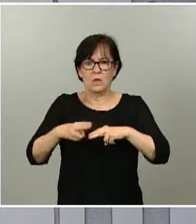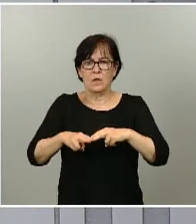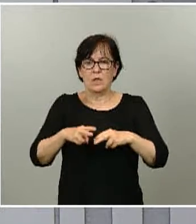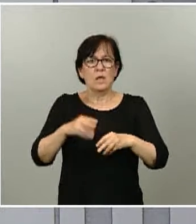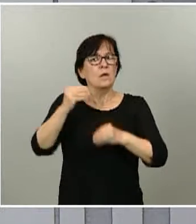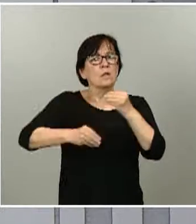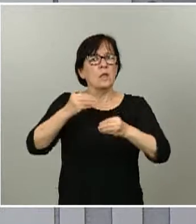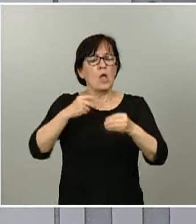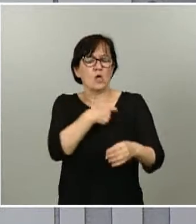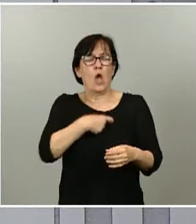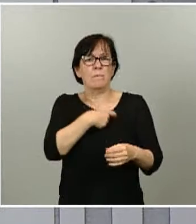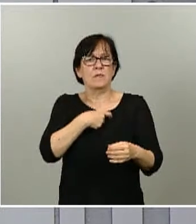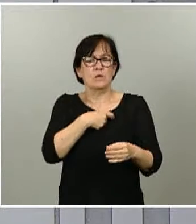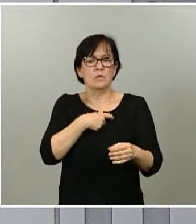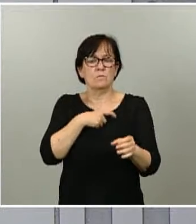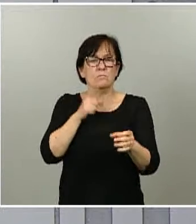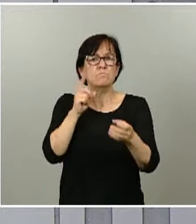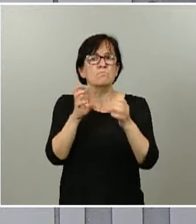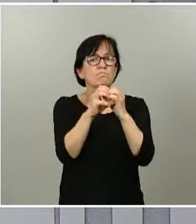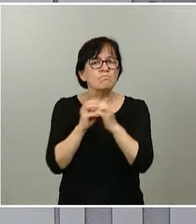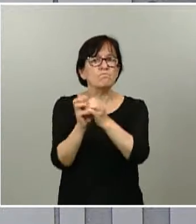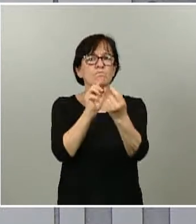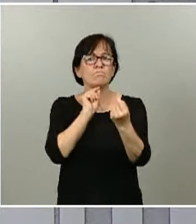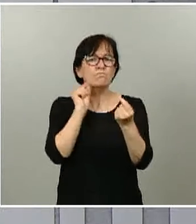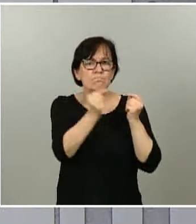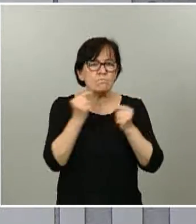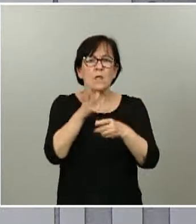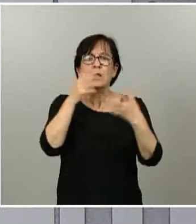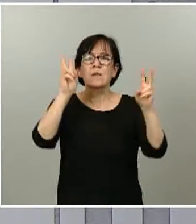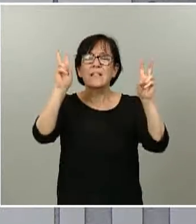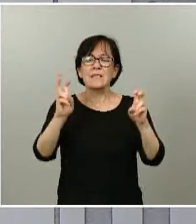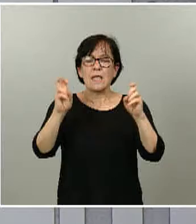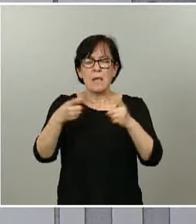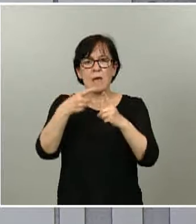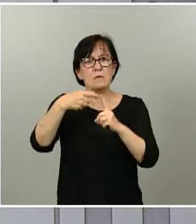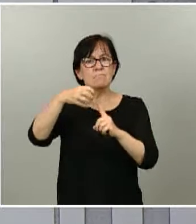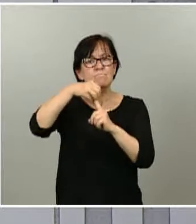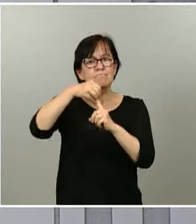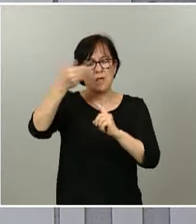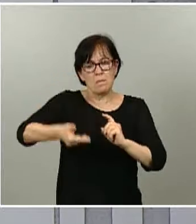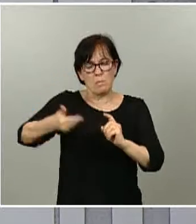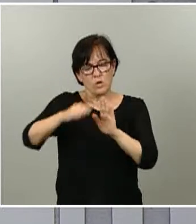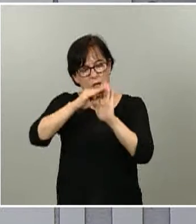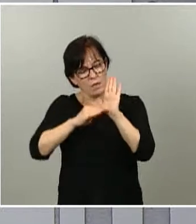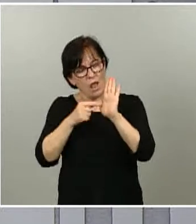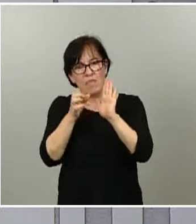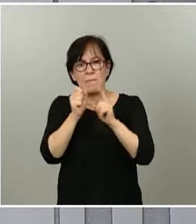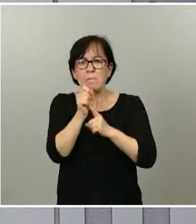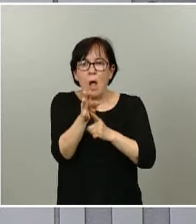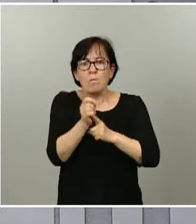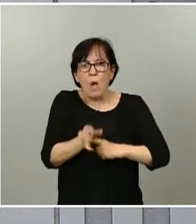comisión la discusión a propósito de cuáles son los elementos nucleares sobre los que se tienen que vertebrar esa